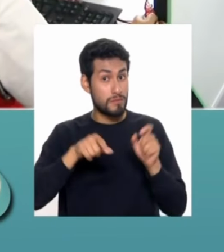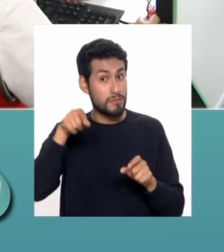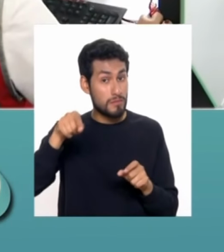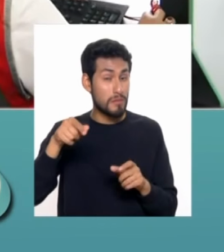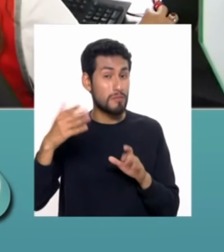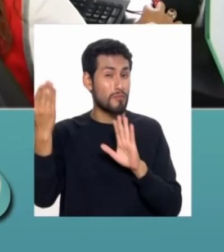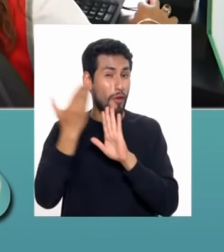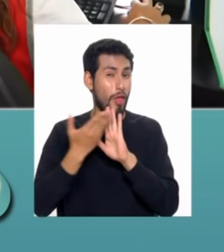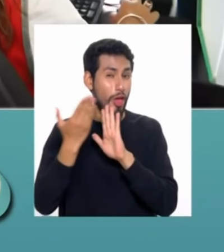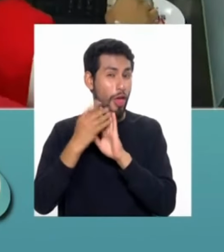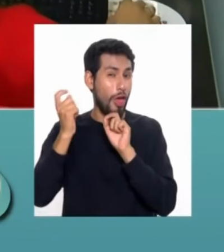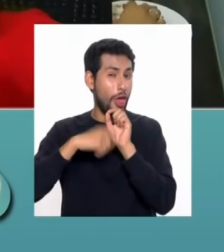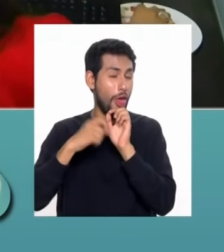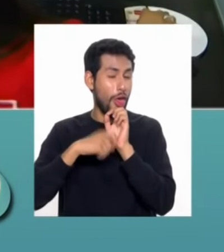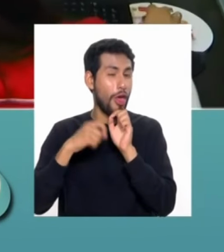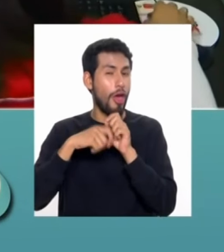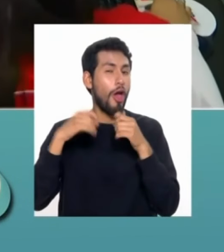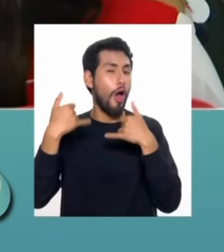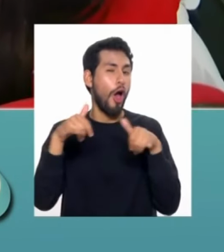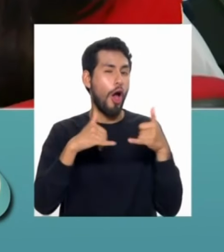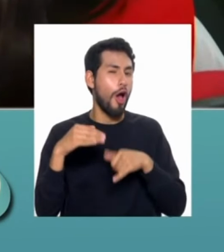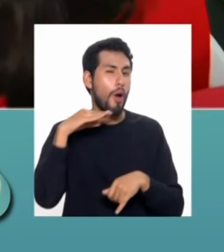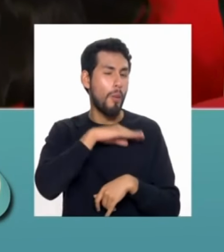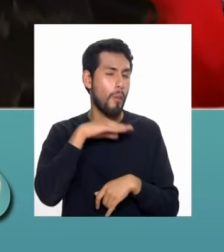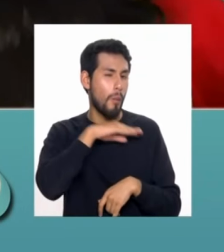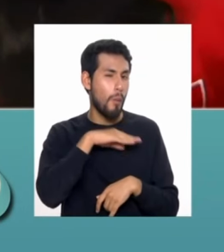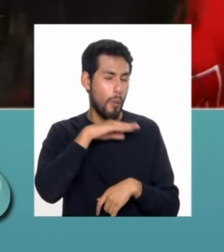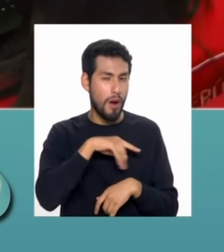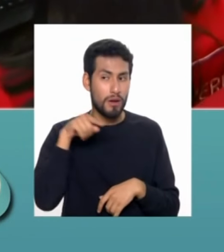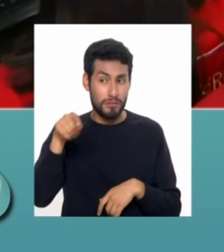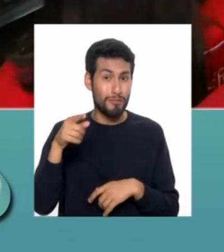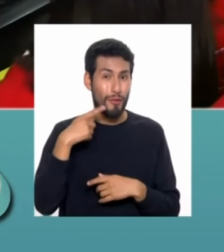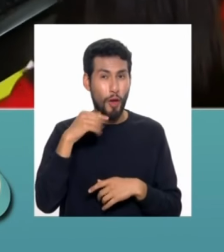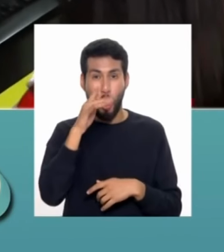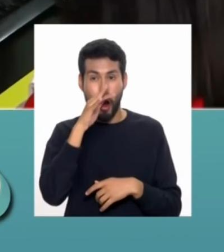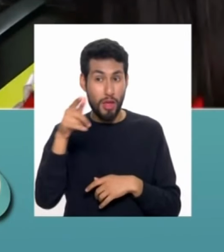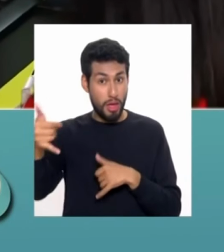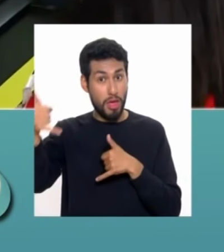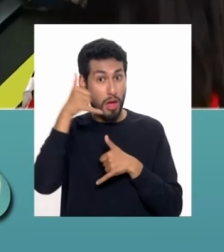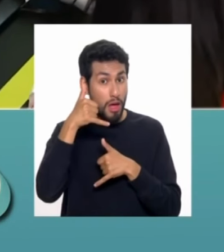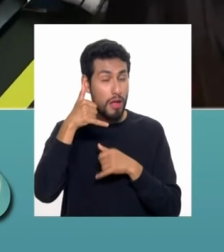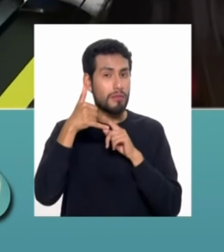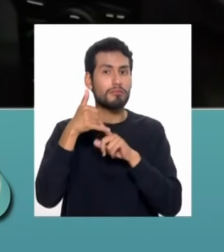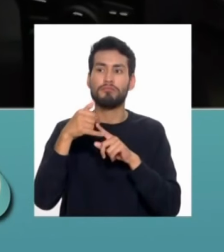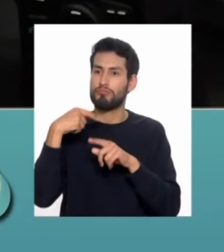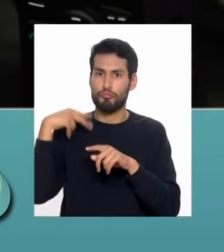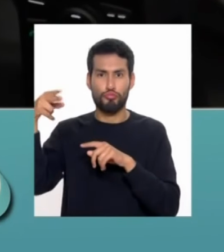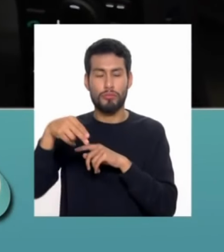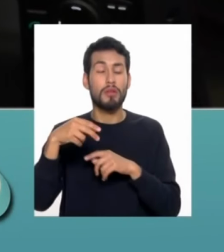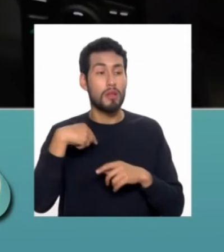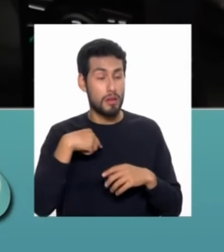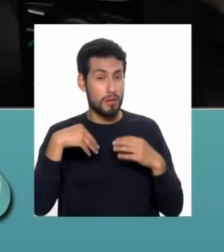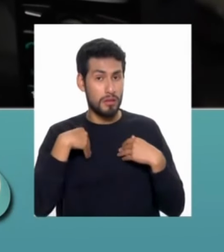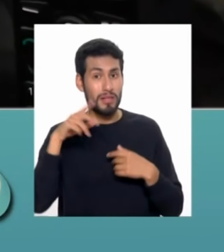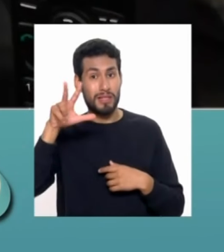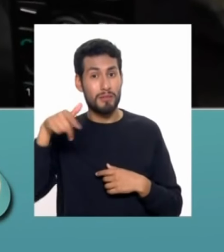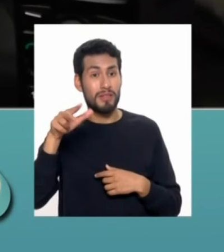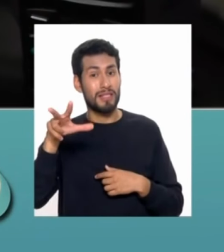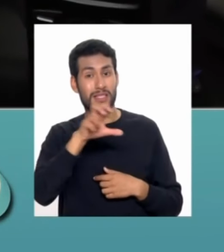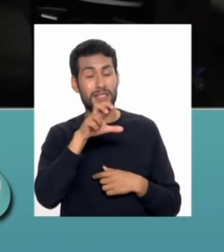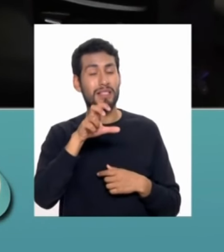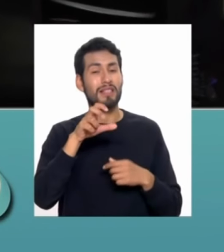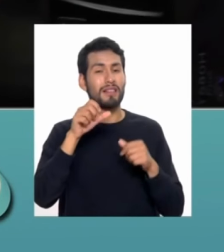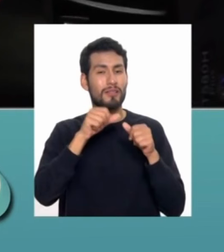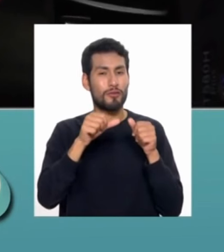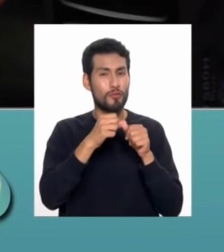que hacen llamadas falsas o de broma a las centrales de emergencia. Para darte una estadística, tenemos 3.300